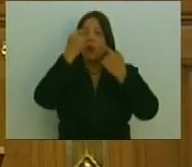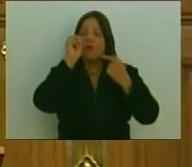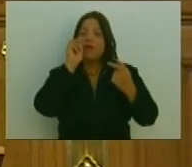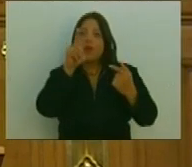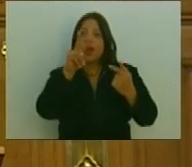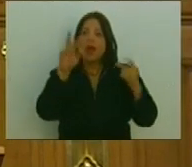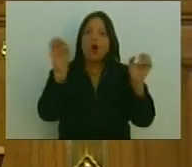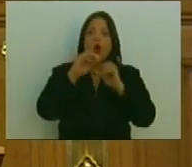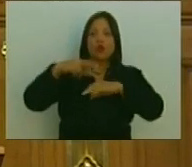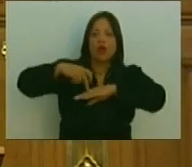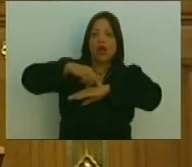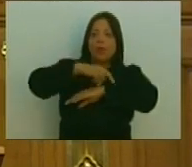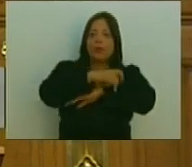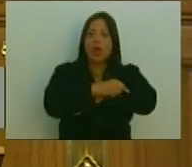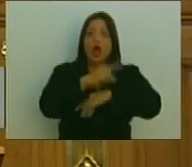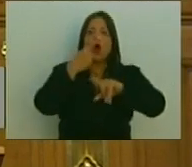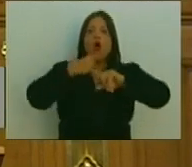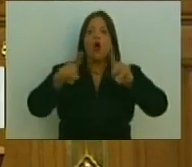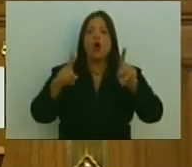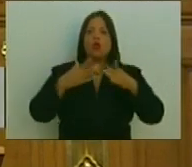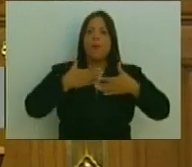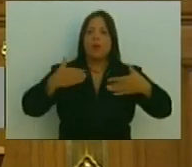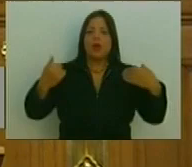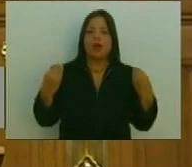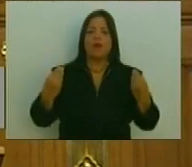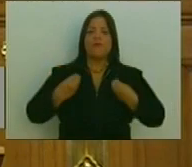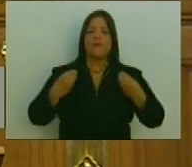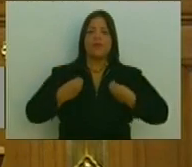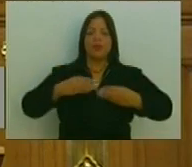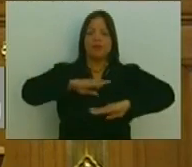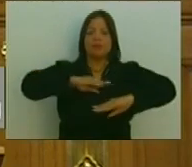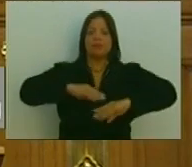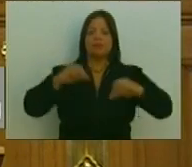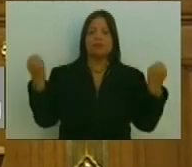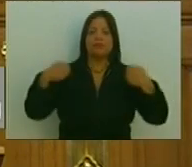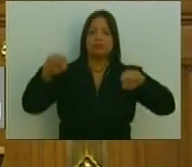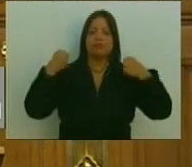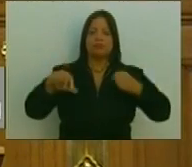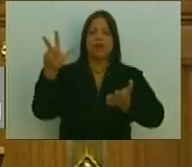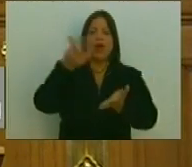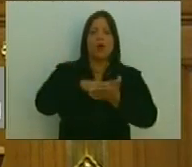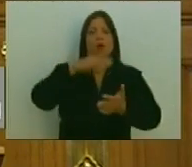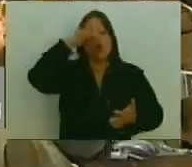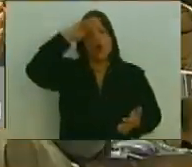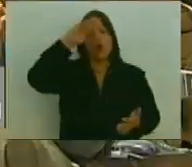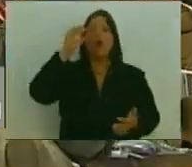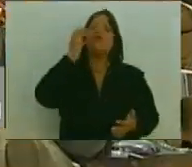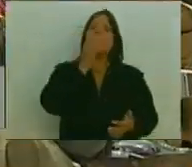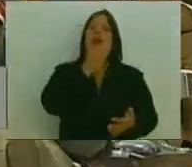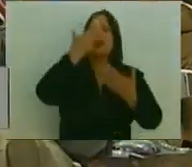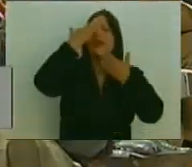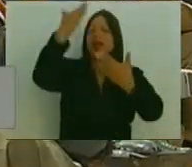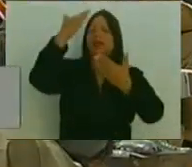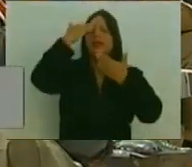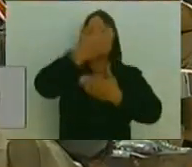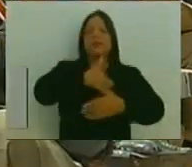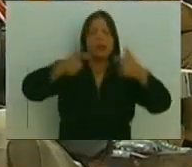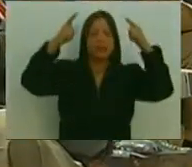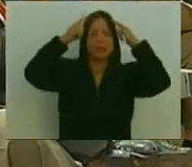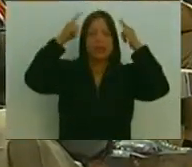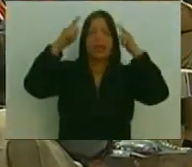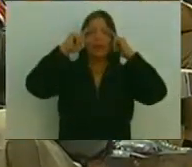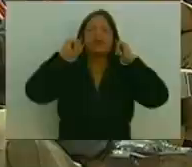otros a caminar, otros a mejorar su vida, gracias a ese convenio Cuba-Venezuela, gracias a Fidel Castro y al comandante Hugo